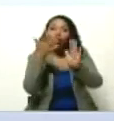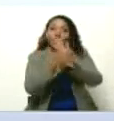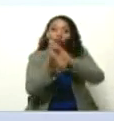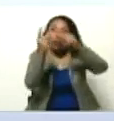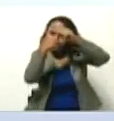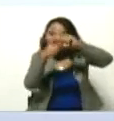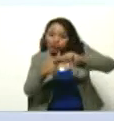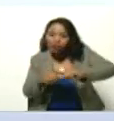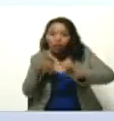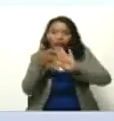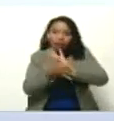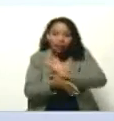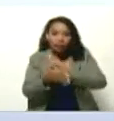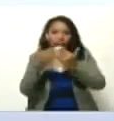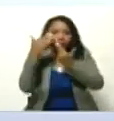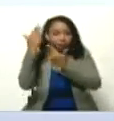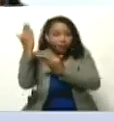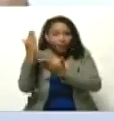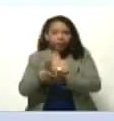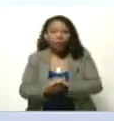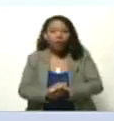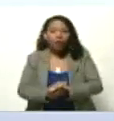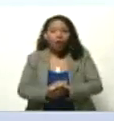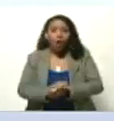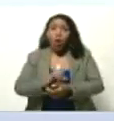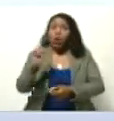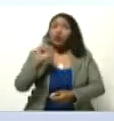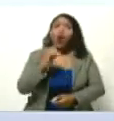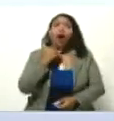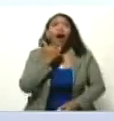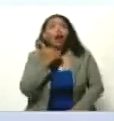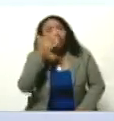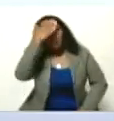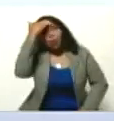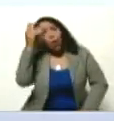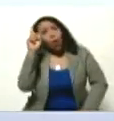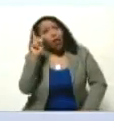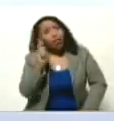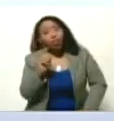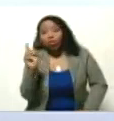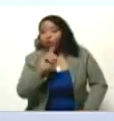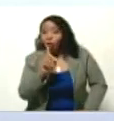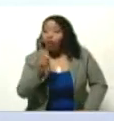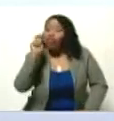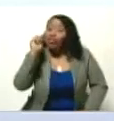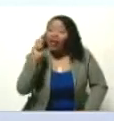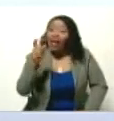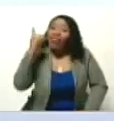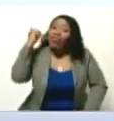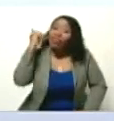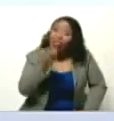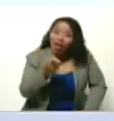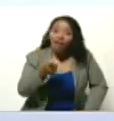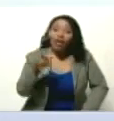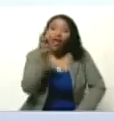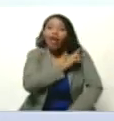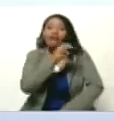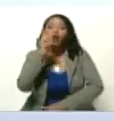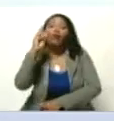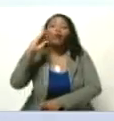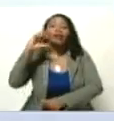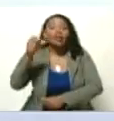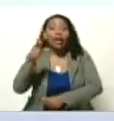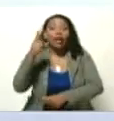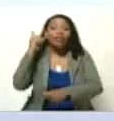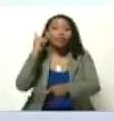tipo de no, que se me olvidó. No, es una de las tareas que tiene. Jefe de UH comienza a ser